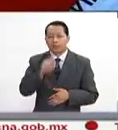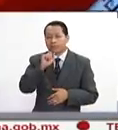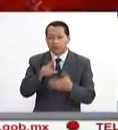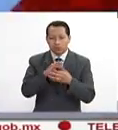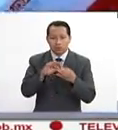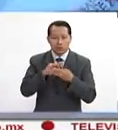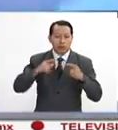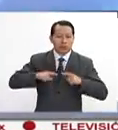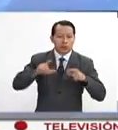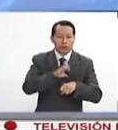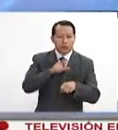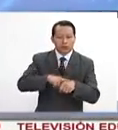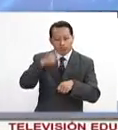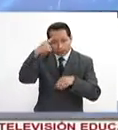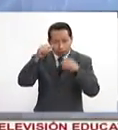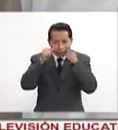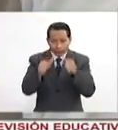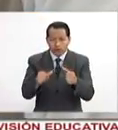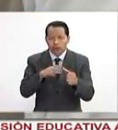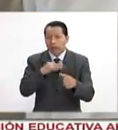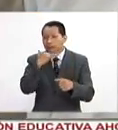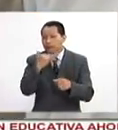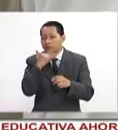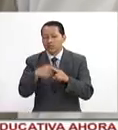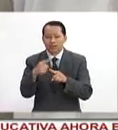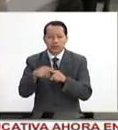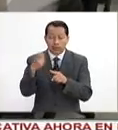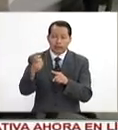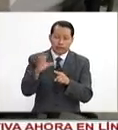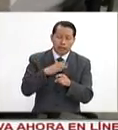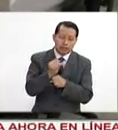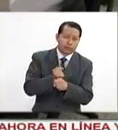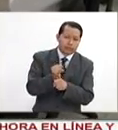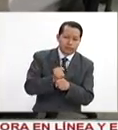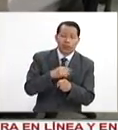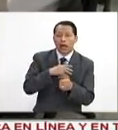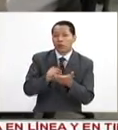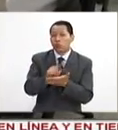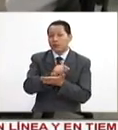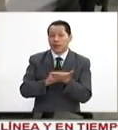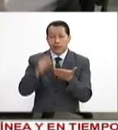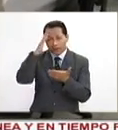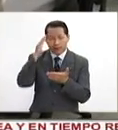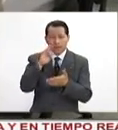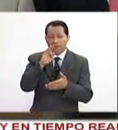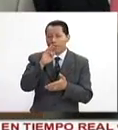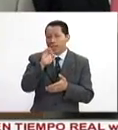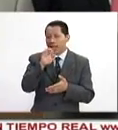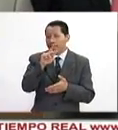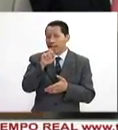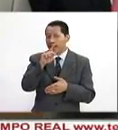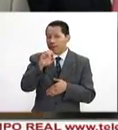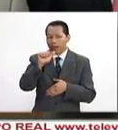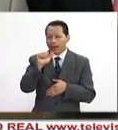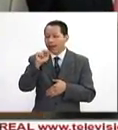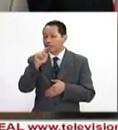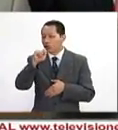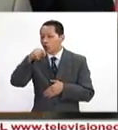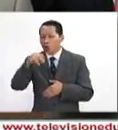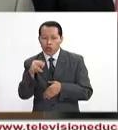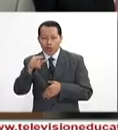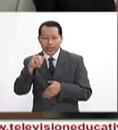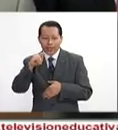Precisamente, la Fiscalía Especializada para la Atención de Delitos Electorales indaga ya estos hechos. A través de su cuenta de Twitter, el titular de la FEPADE, Santiago Neto Castillo, confirmó